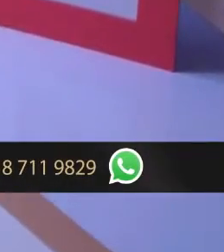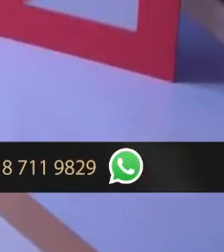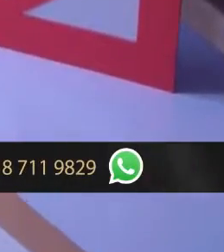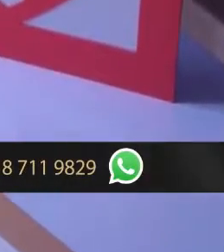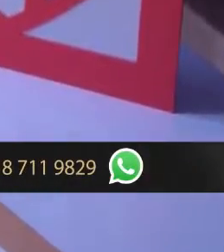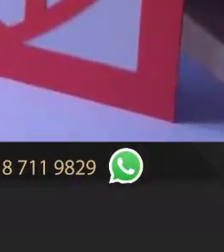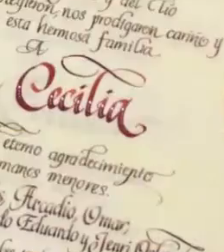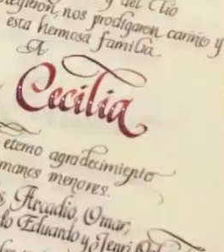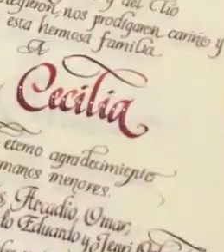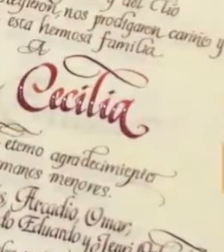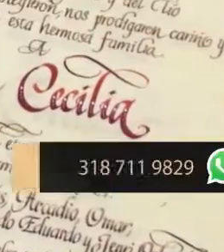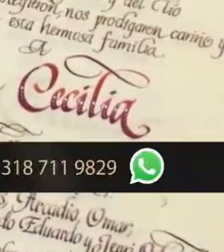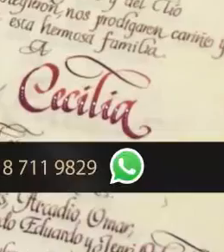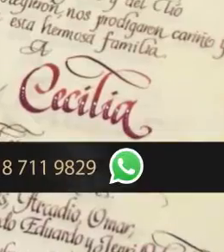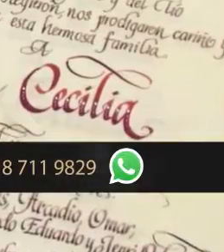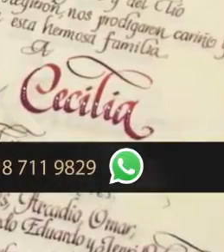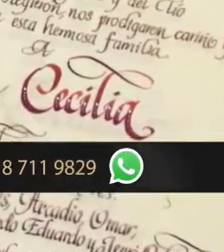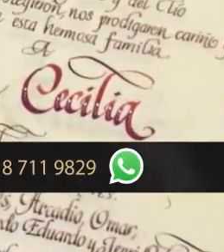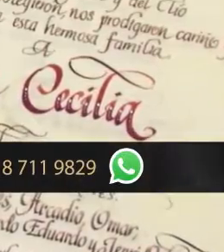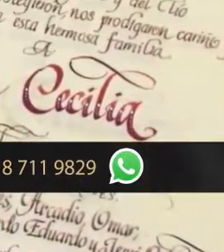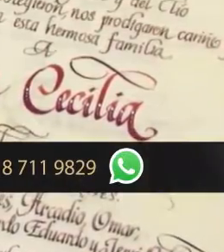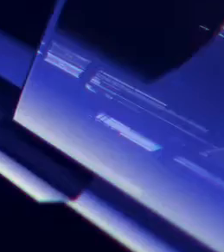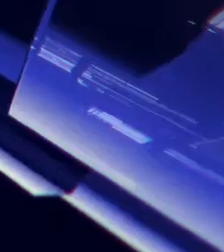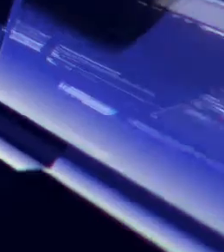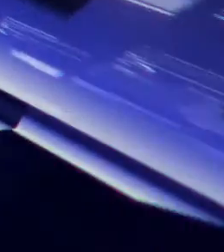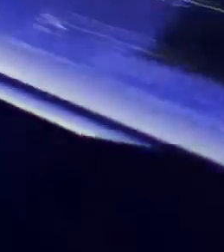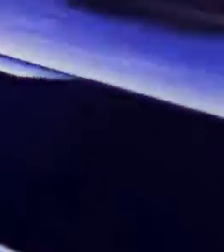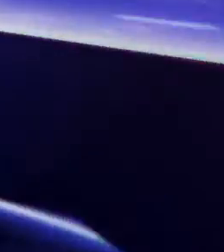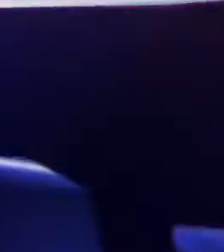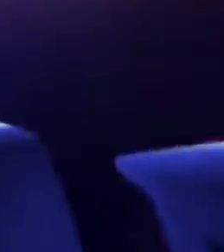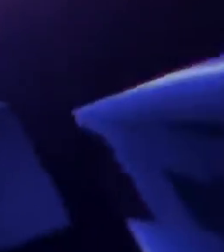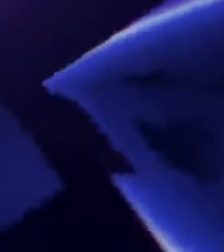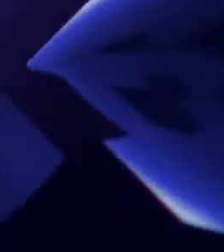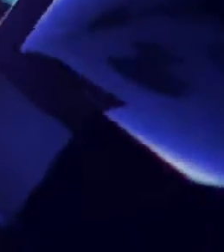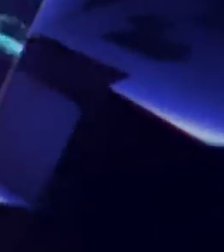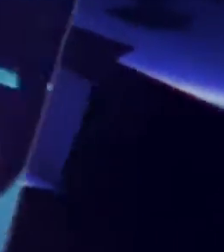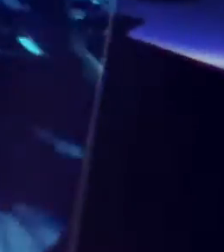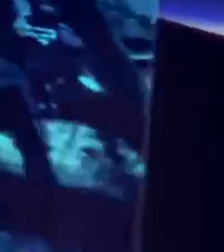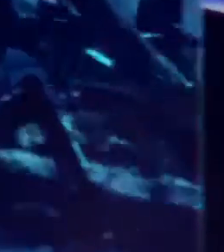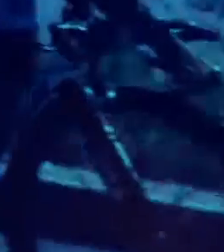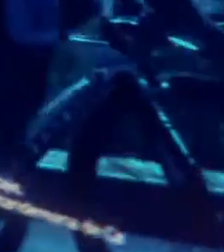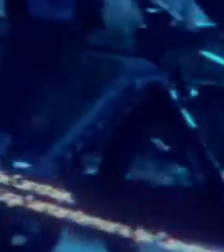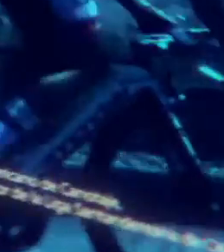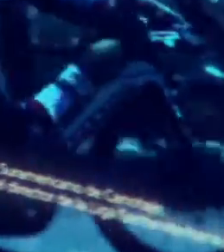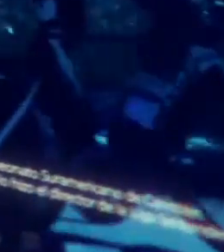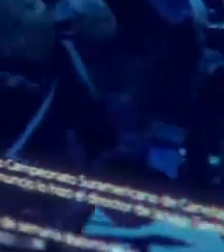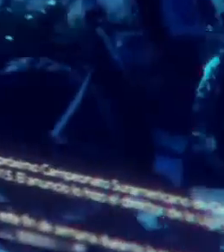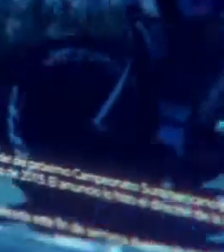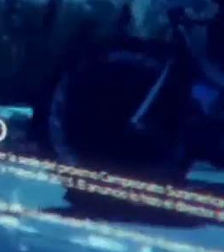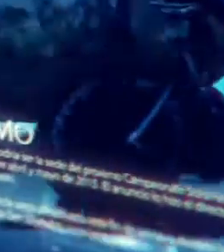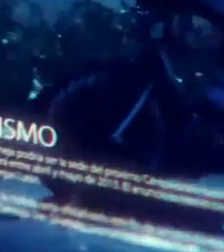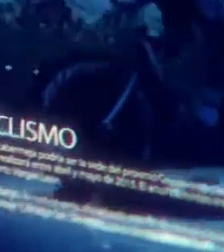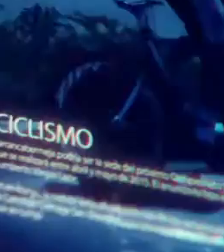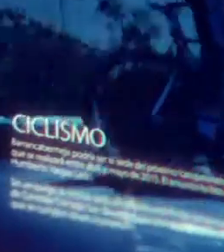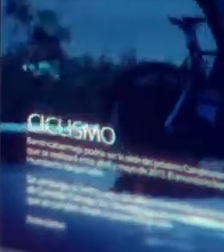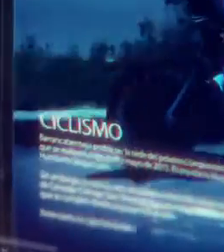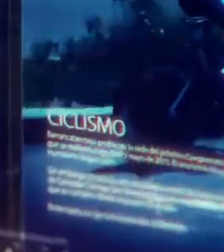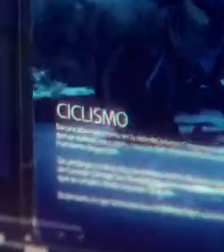318-711-9829 y cotice ahora.